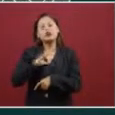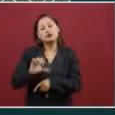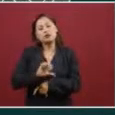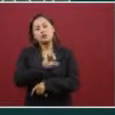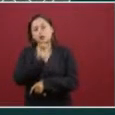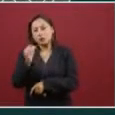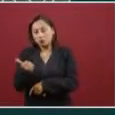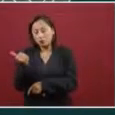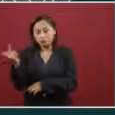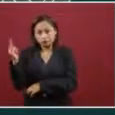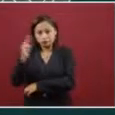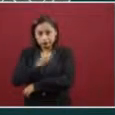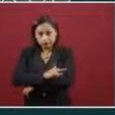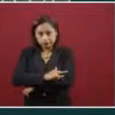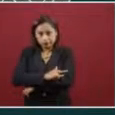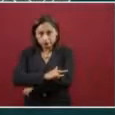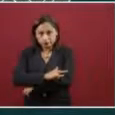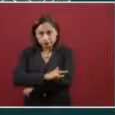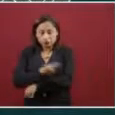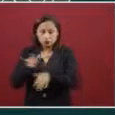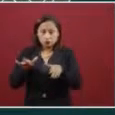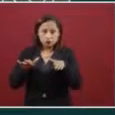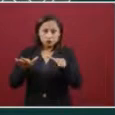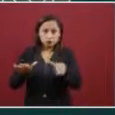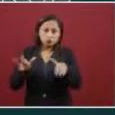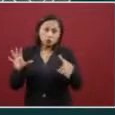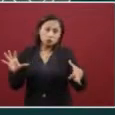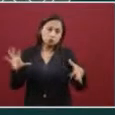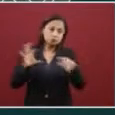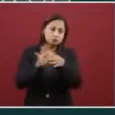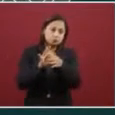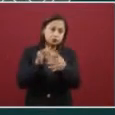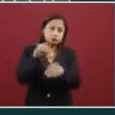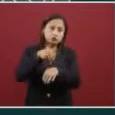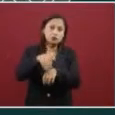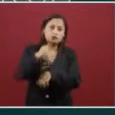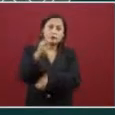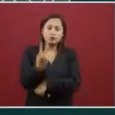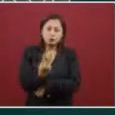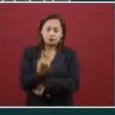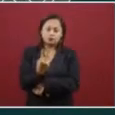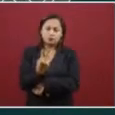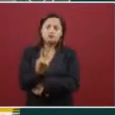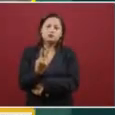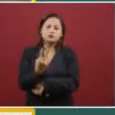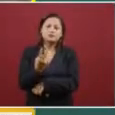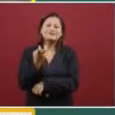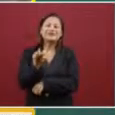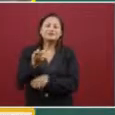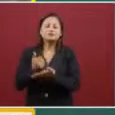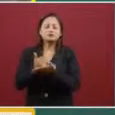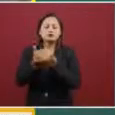se conectará con el terminal 2 eso va a dar una mayor amplitud al